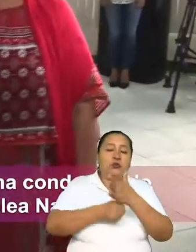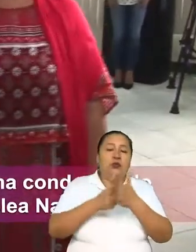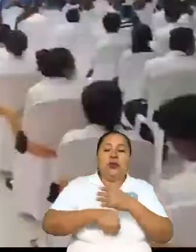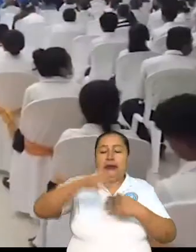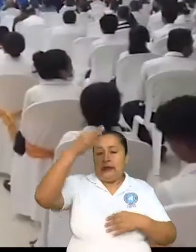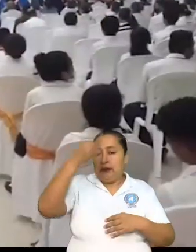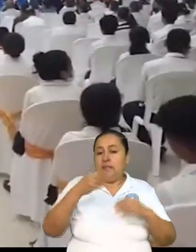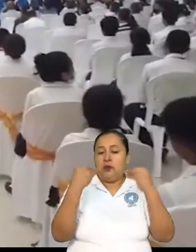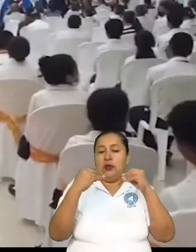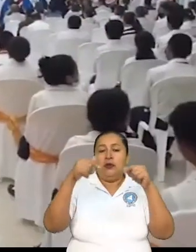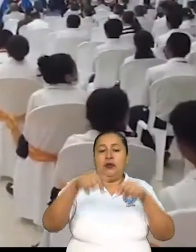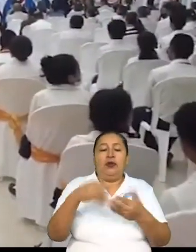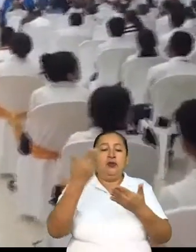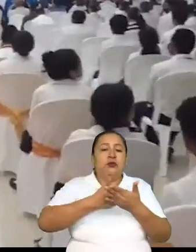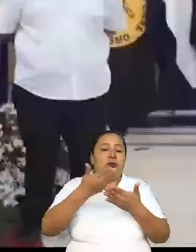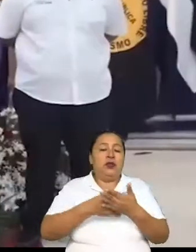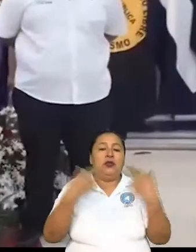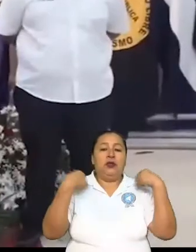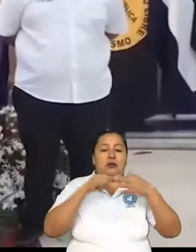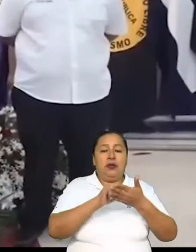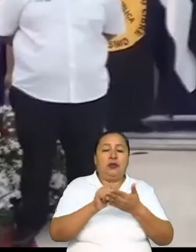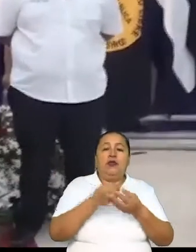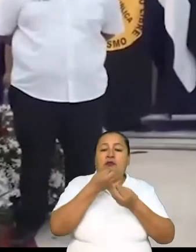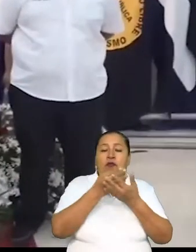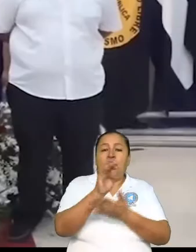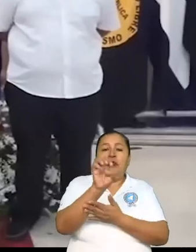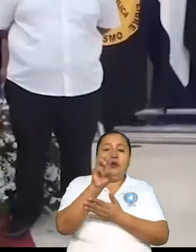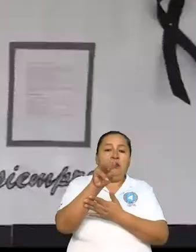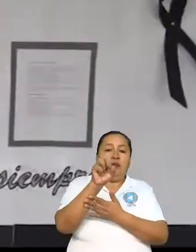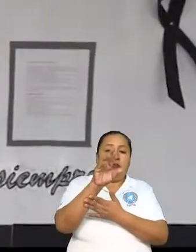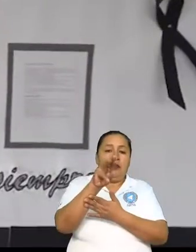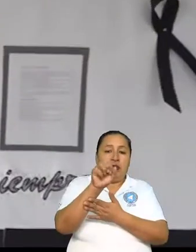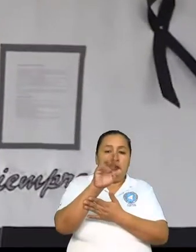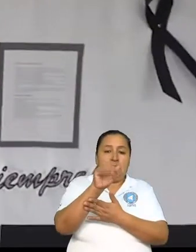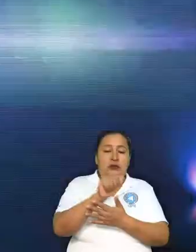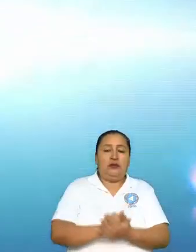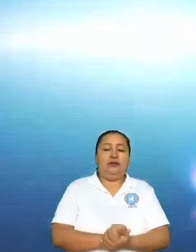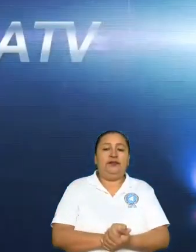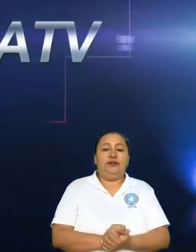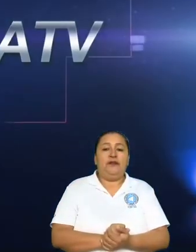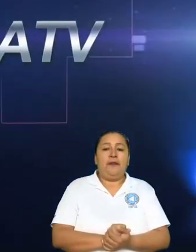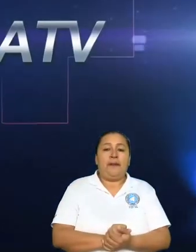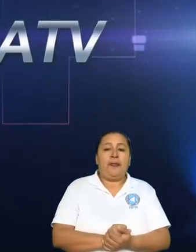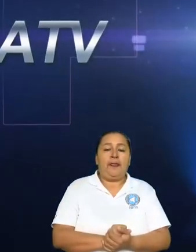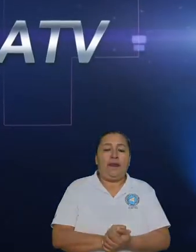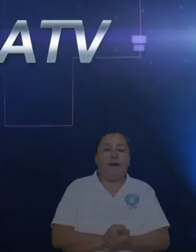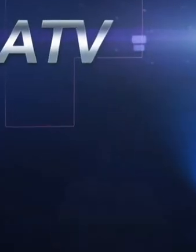calidad educativa de estudiantes y docentes. Para el canal parlamentario les informó Elmer Marcia.